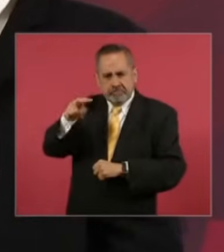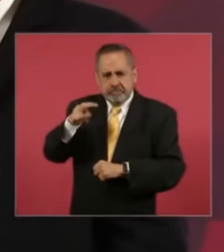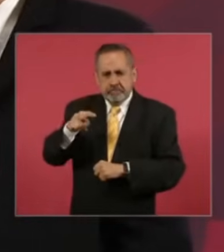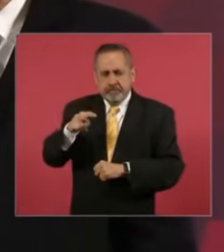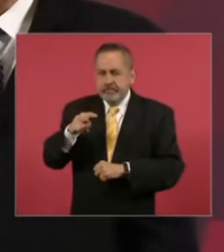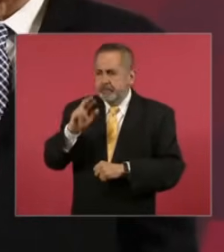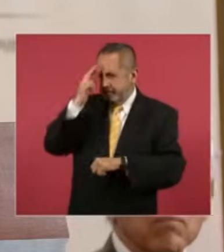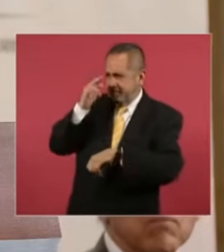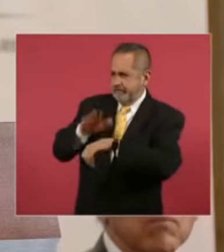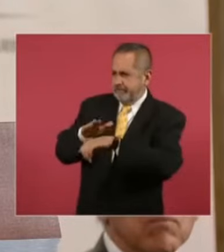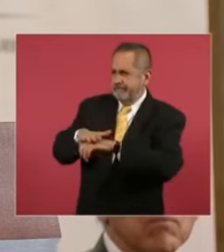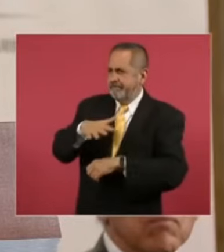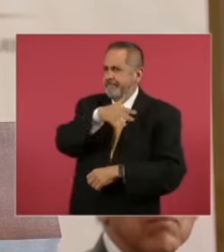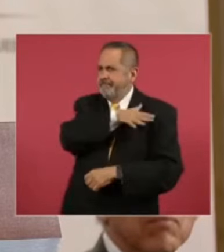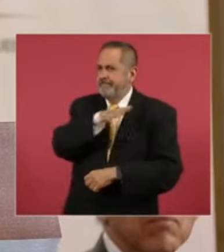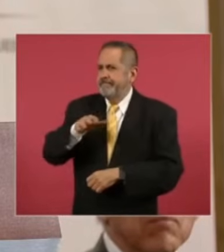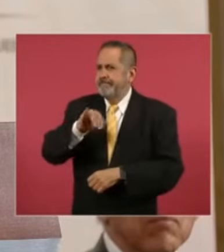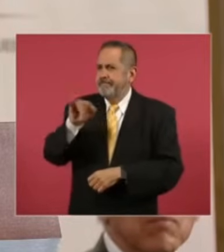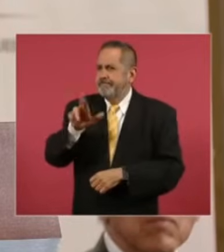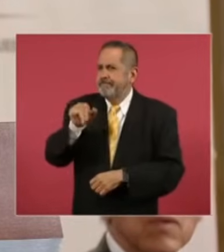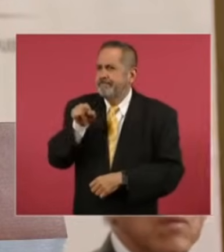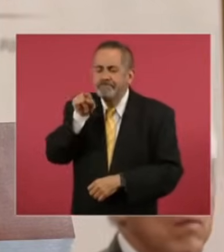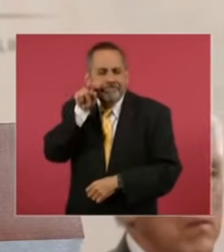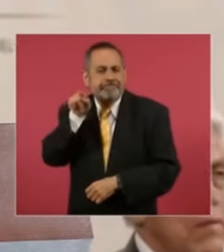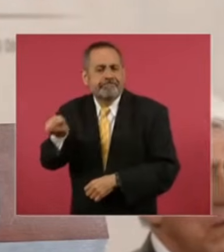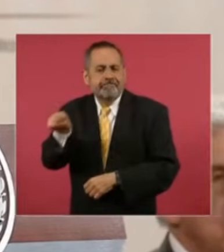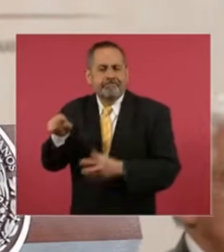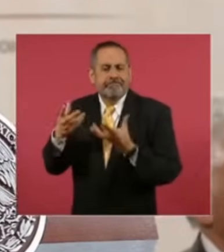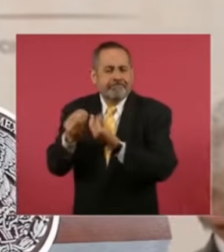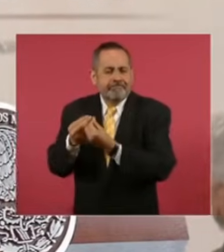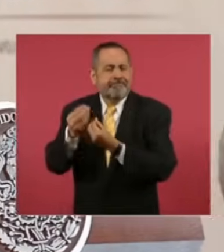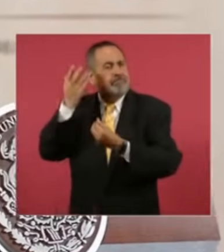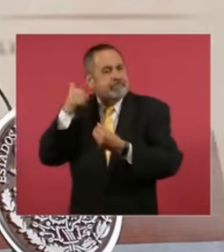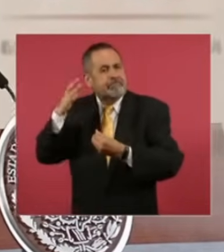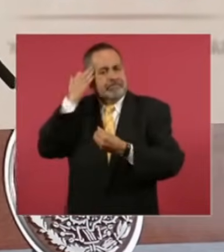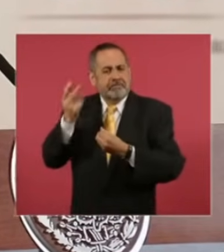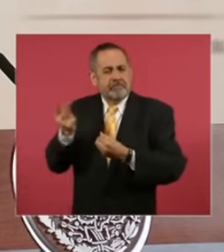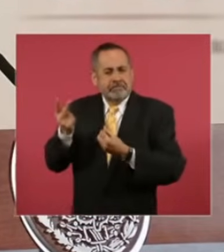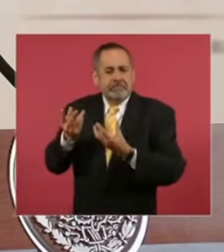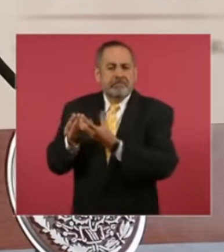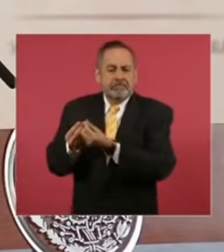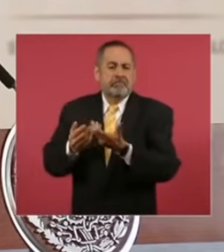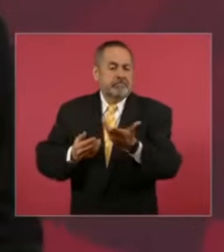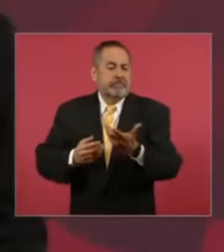al general Jara lo que platicaban en aquellos tiempos.